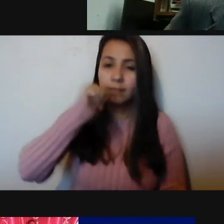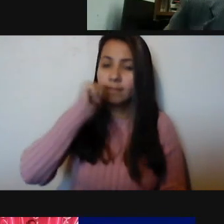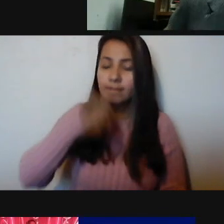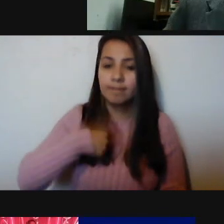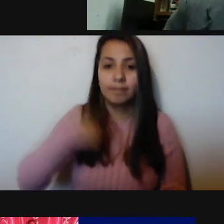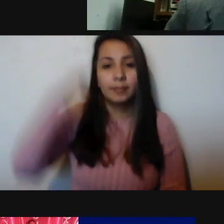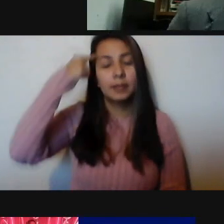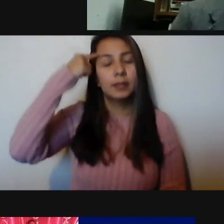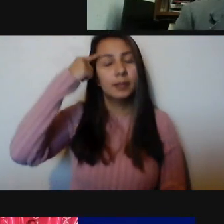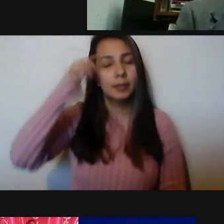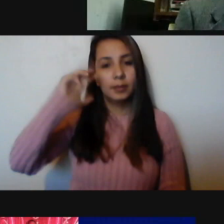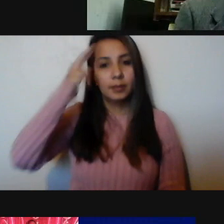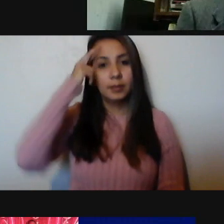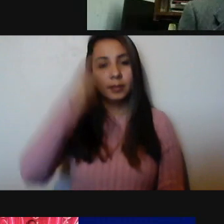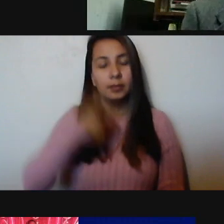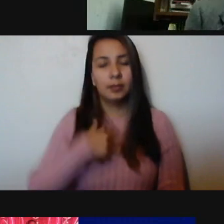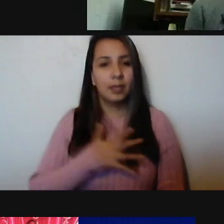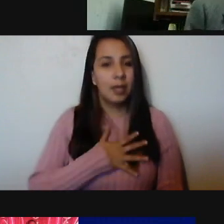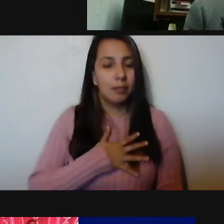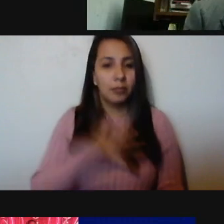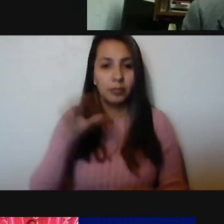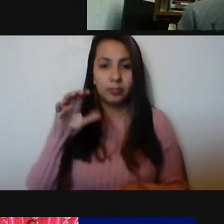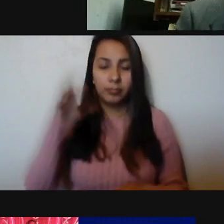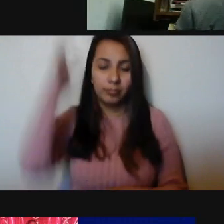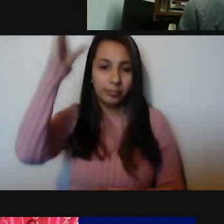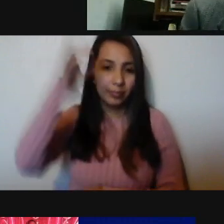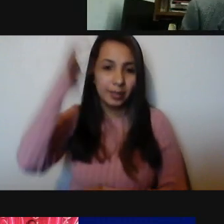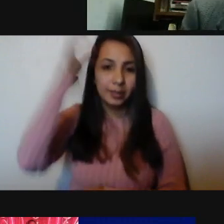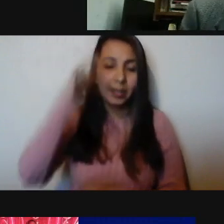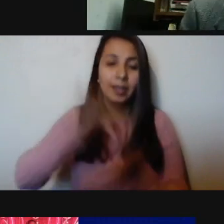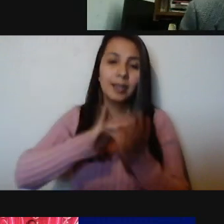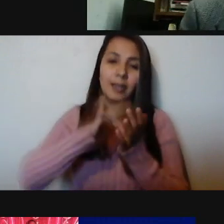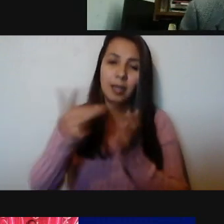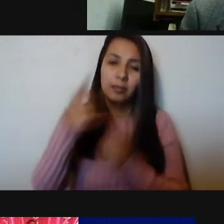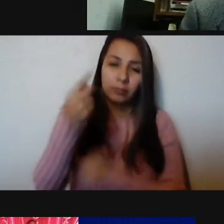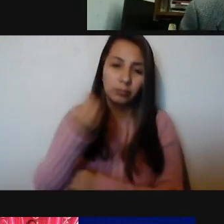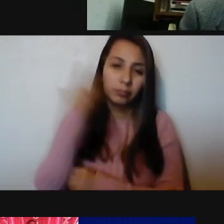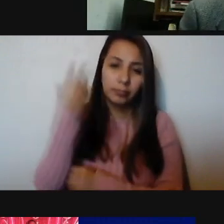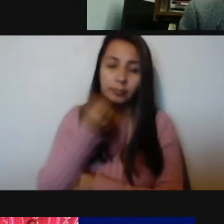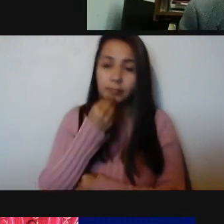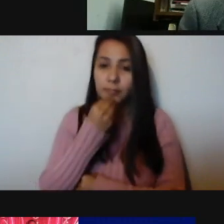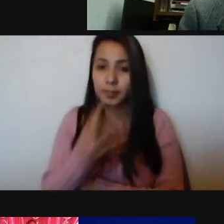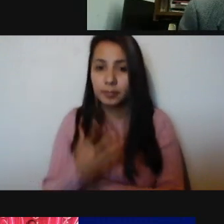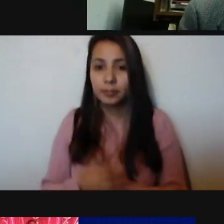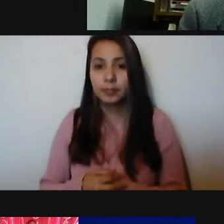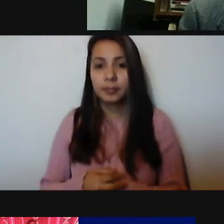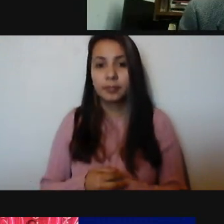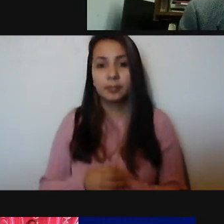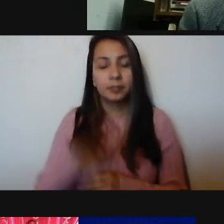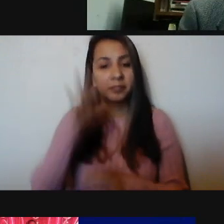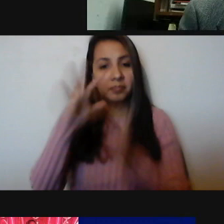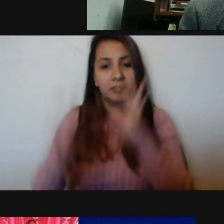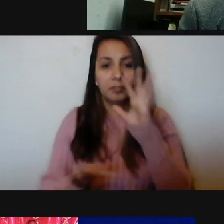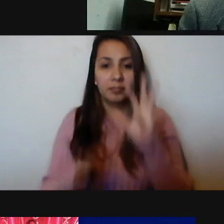escrito. Profe, siempre me hace reencontrarme con mi amor por la ciencia. Gracias por la excelente